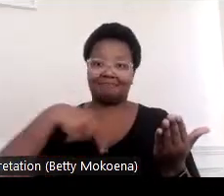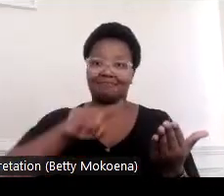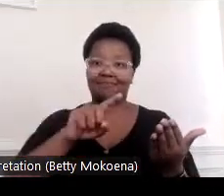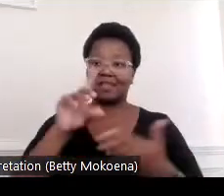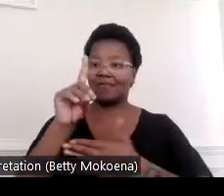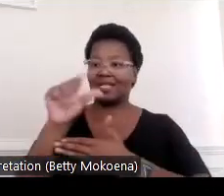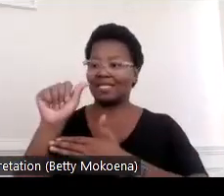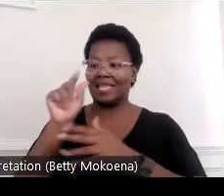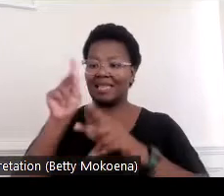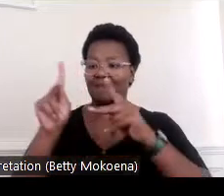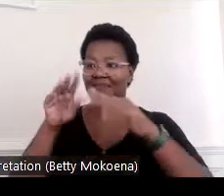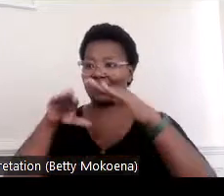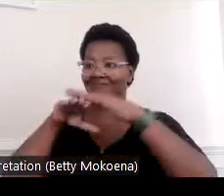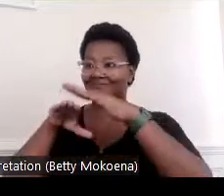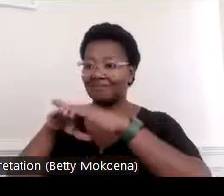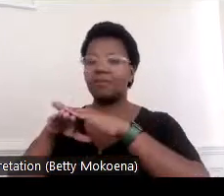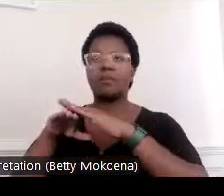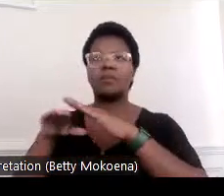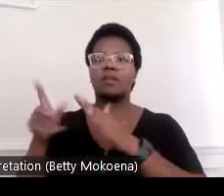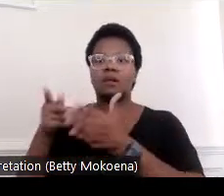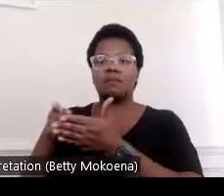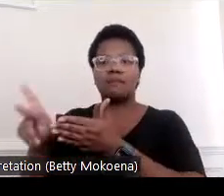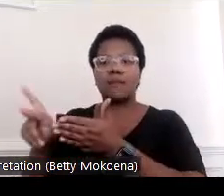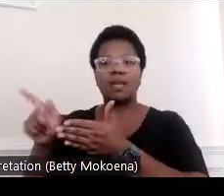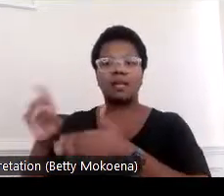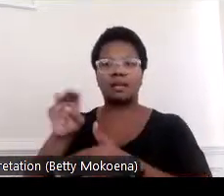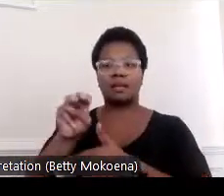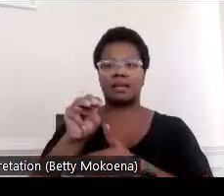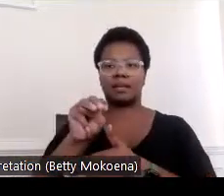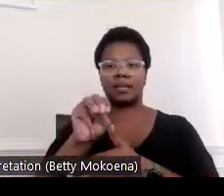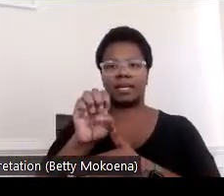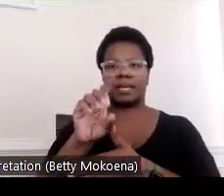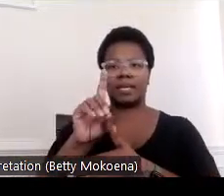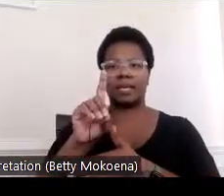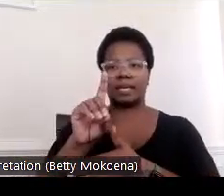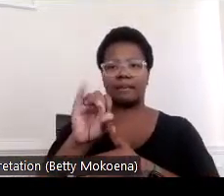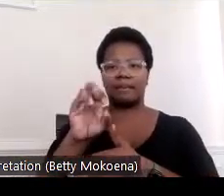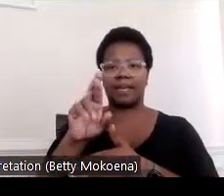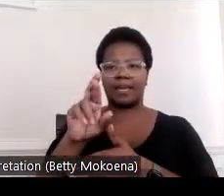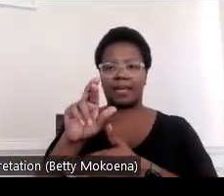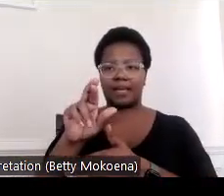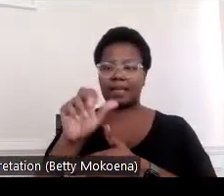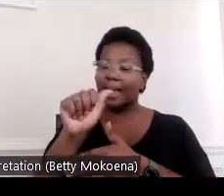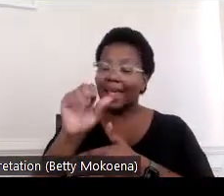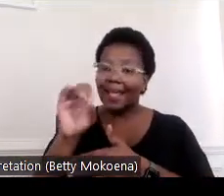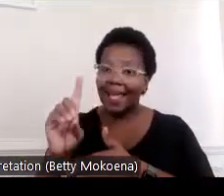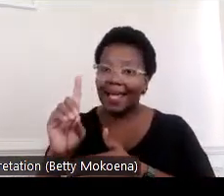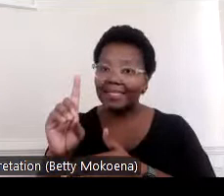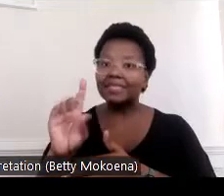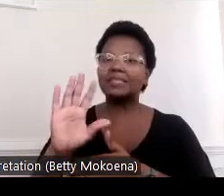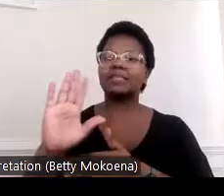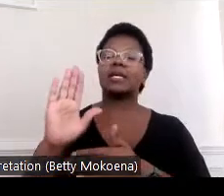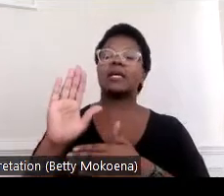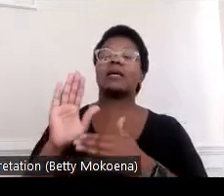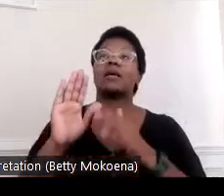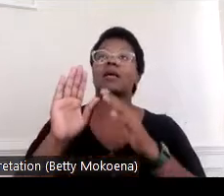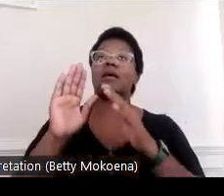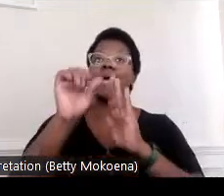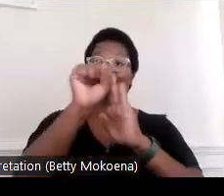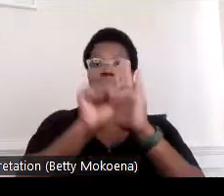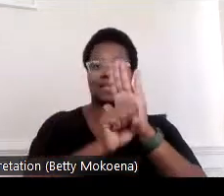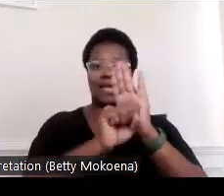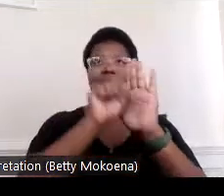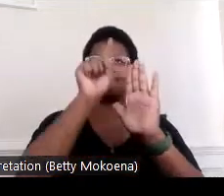la gente con discapacidad recibe a veces se pagan por medio de Mary Kay y cada estado tiene